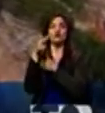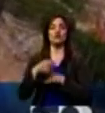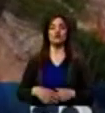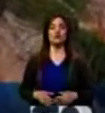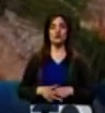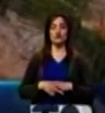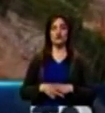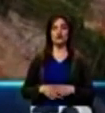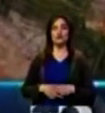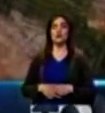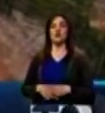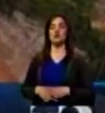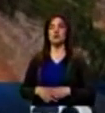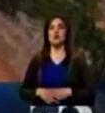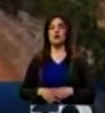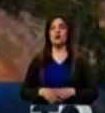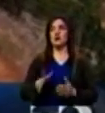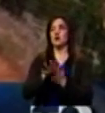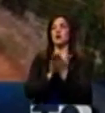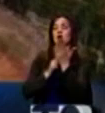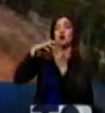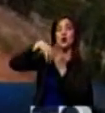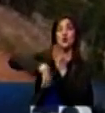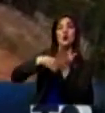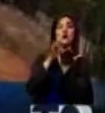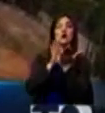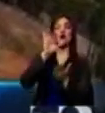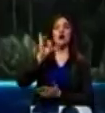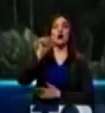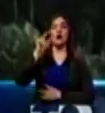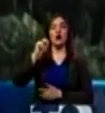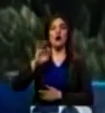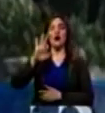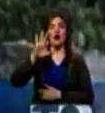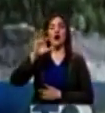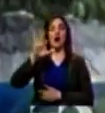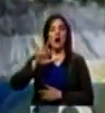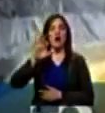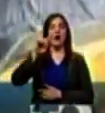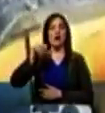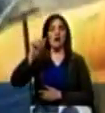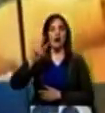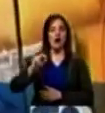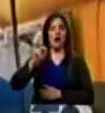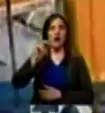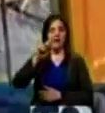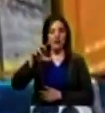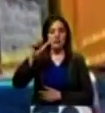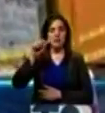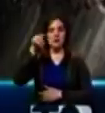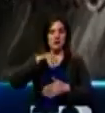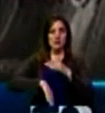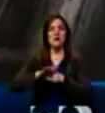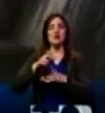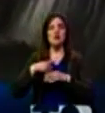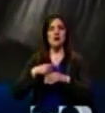El proyecto minero a gran escala Fruta del Norte en el cantón Yanzaza de la provincia de Zamora Chinchipe inauguró oficialmente los dos túneles principales de acceso